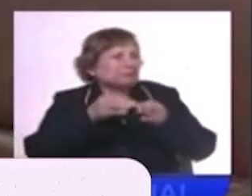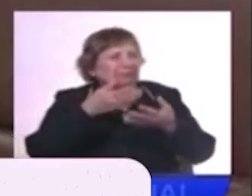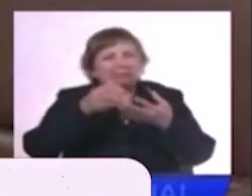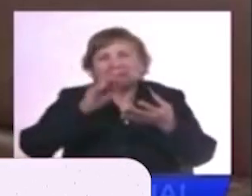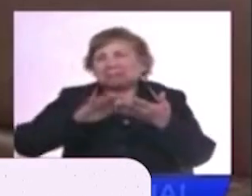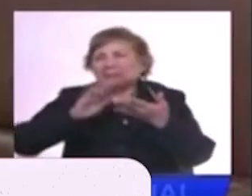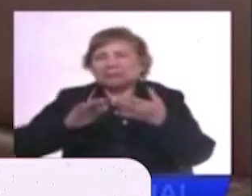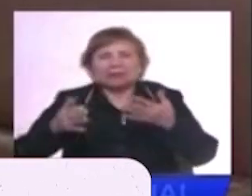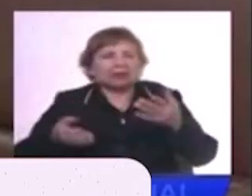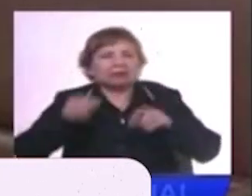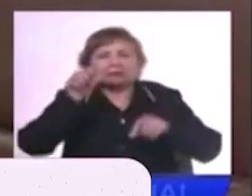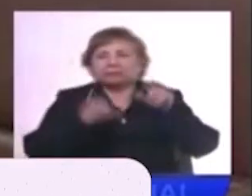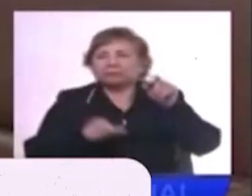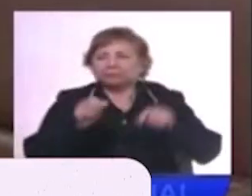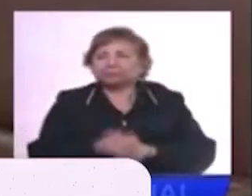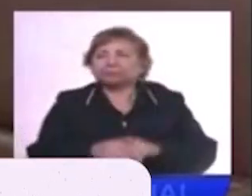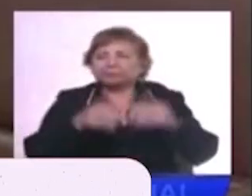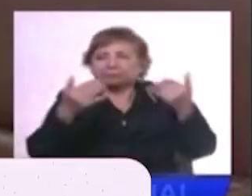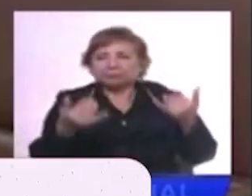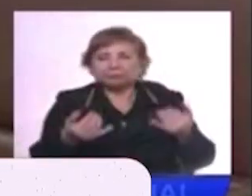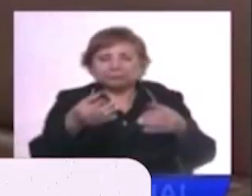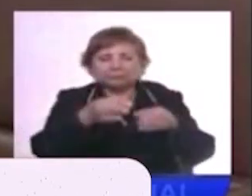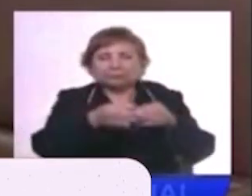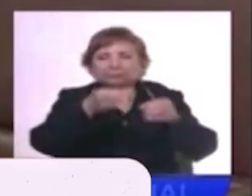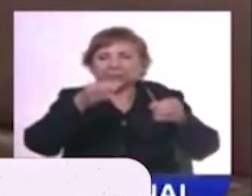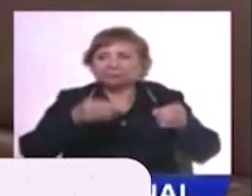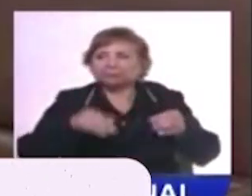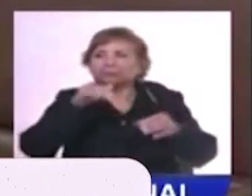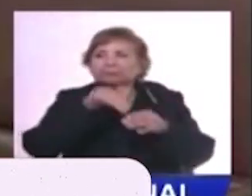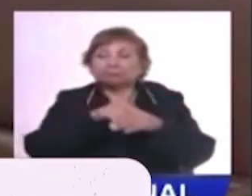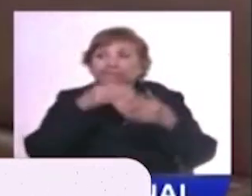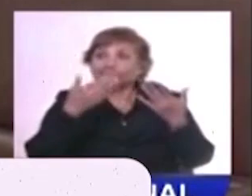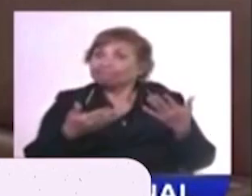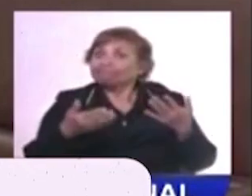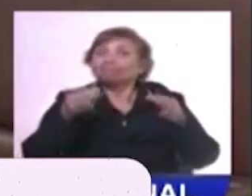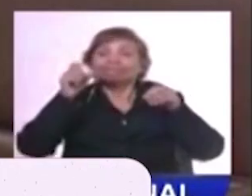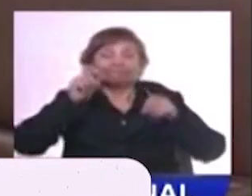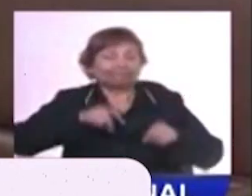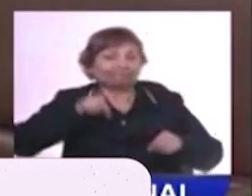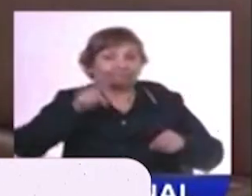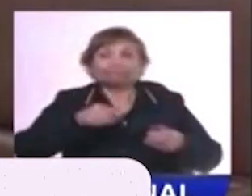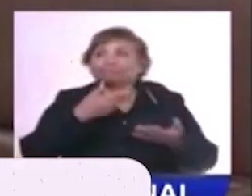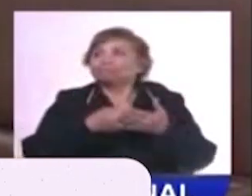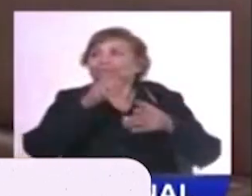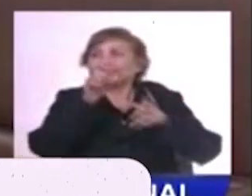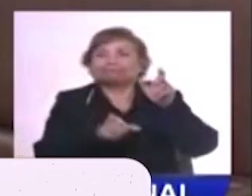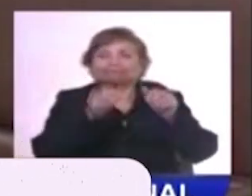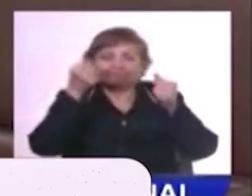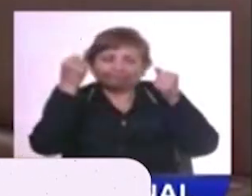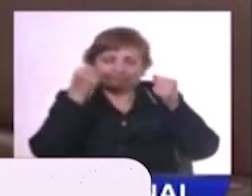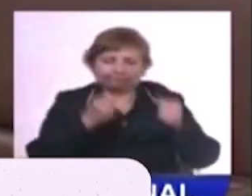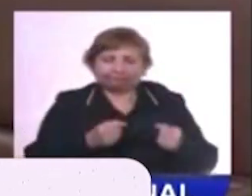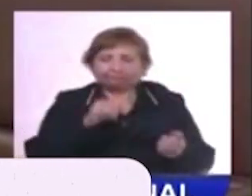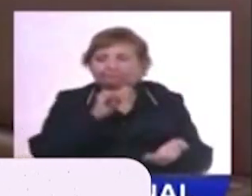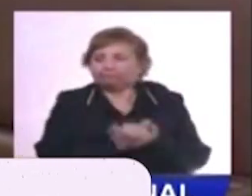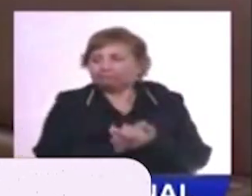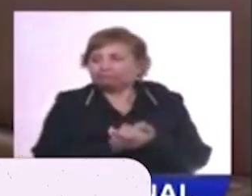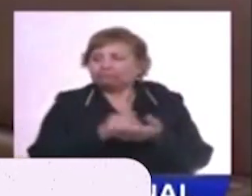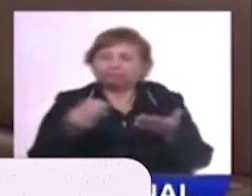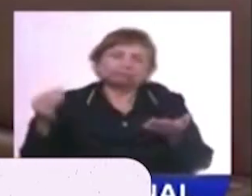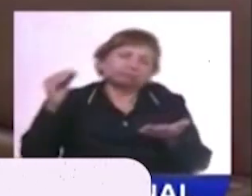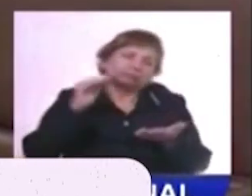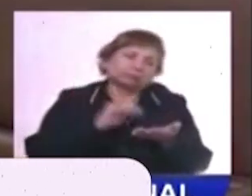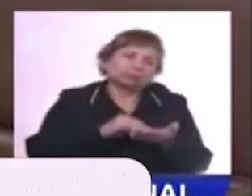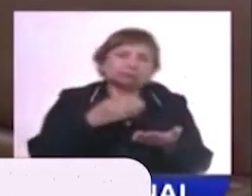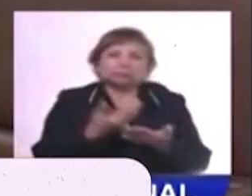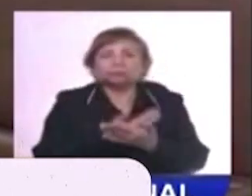ha iniciado casi a las 12 del mediodía y en esos momentos la congresista Ruth Luque tiene la palabra en